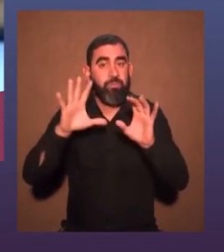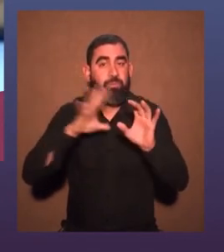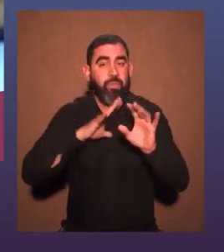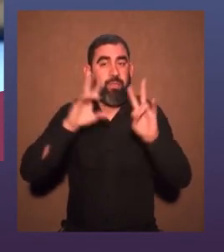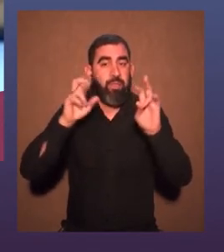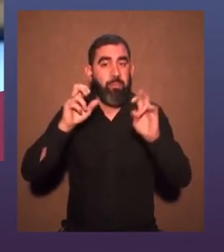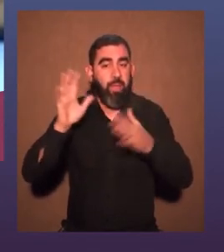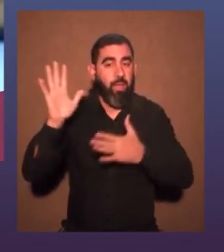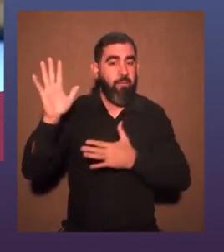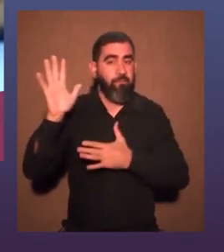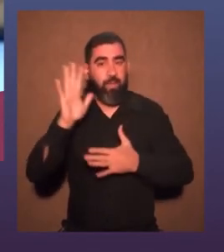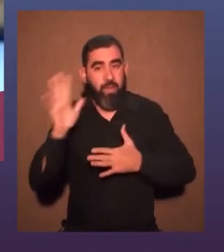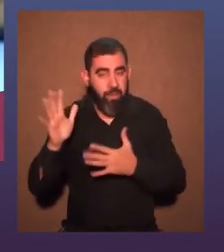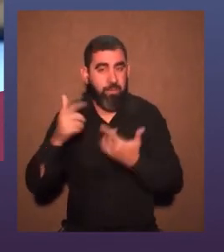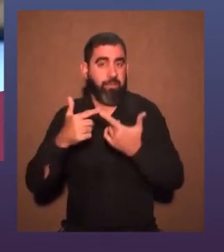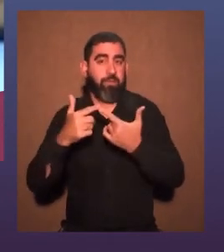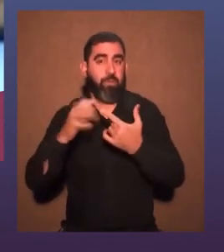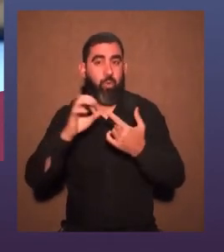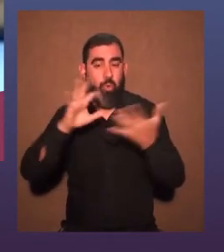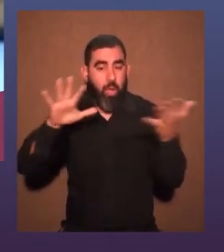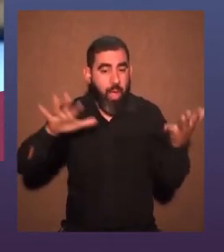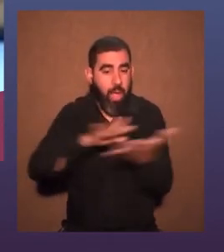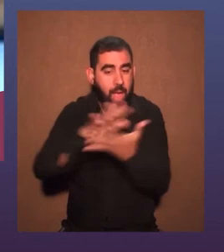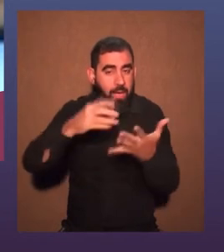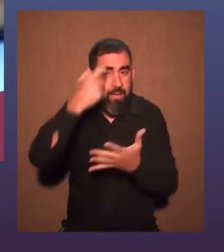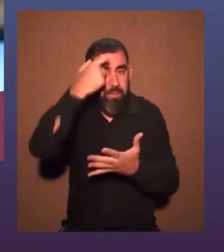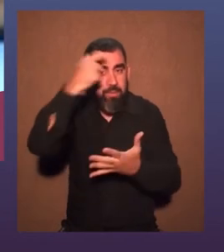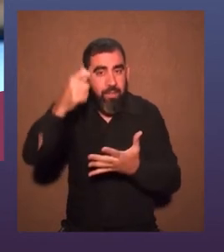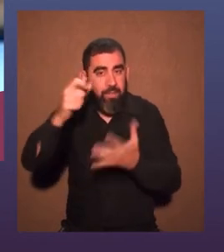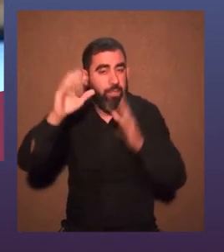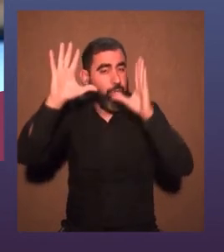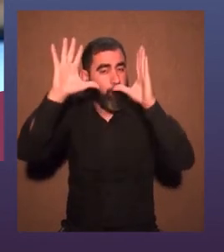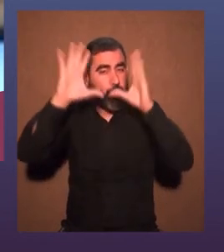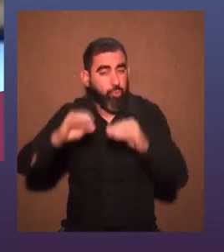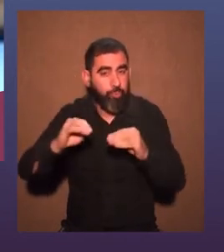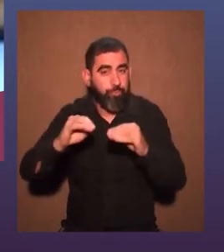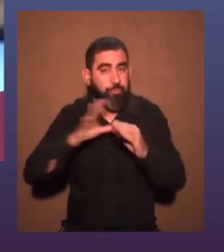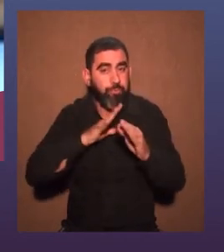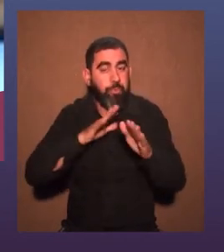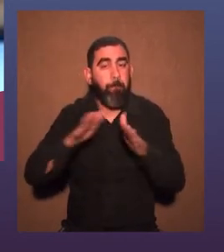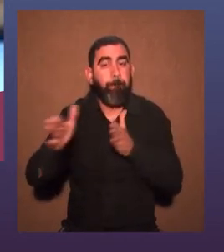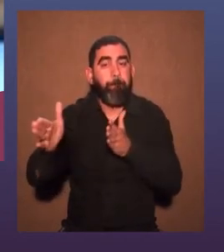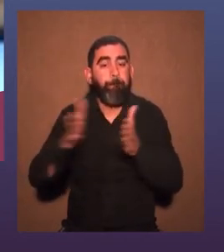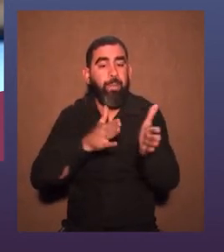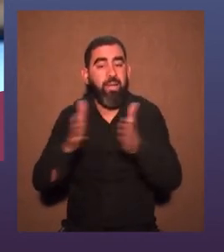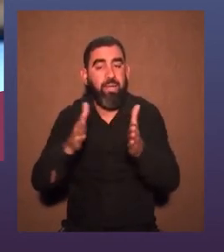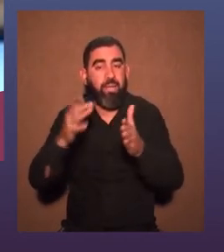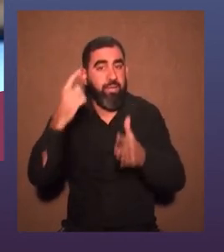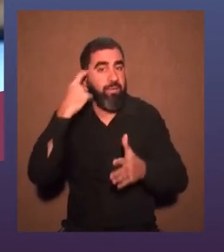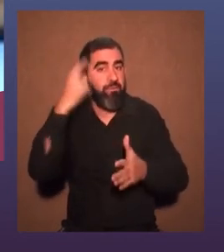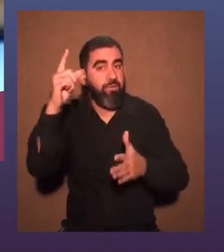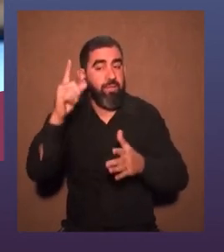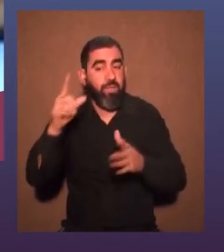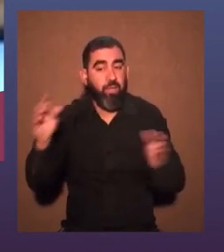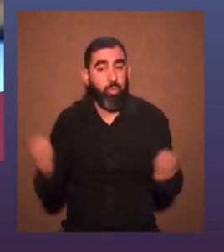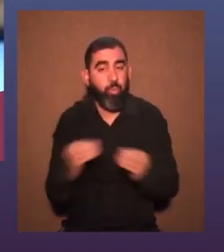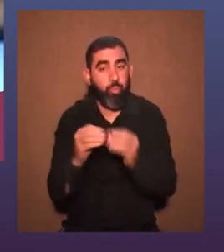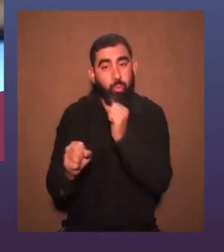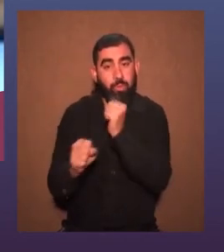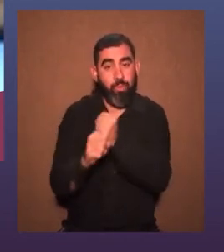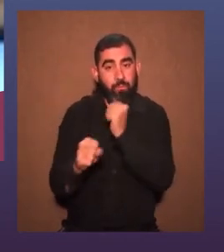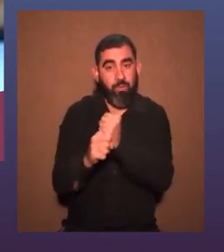los bailarines, con las áreas técnicas, con todo, y va paralelo, va lo creativo con el